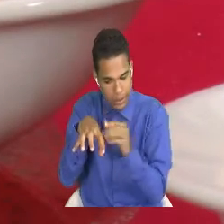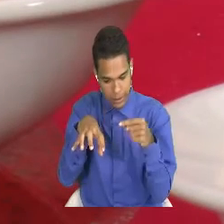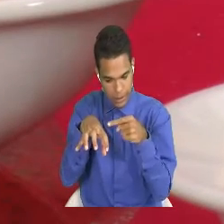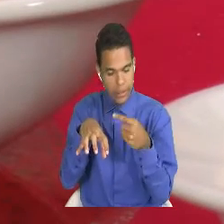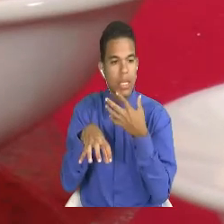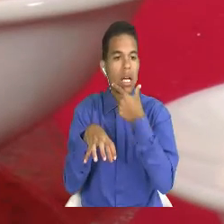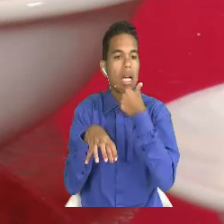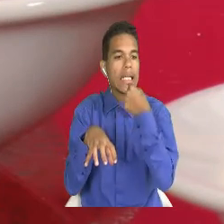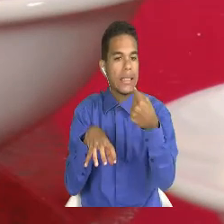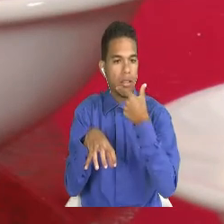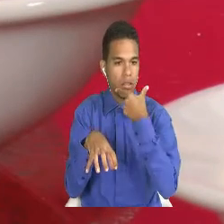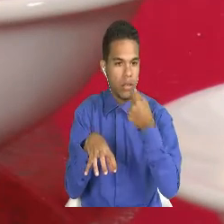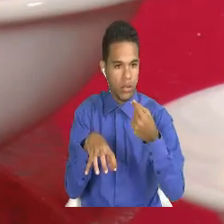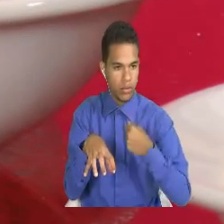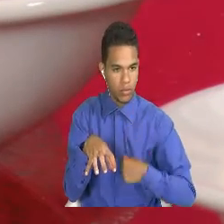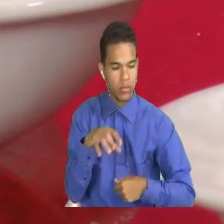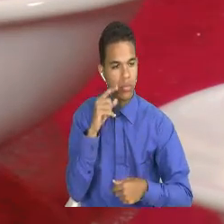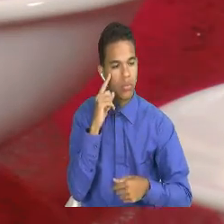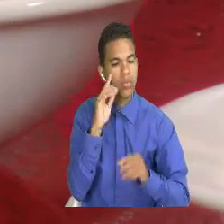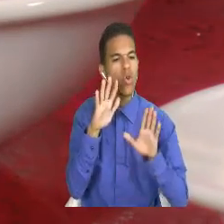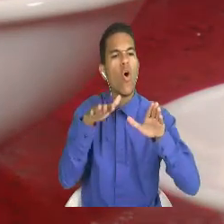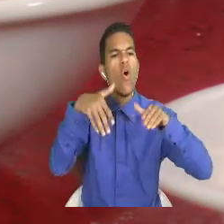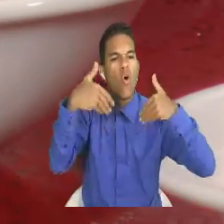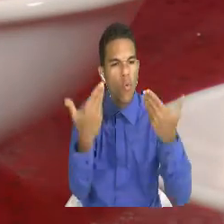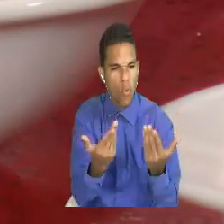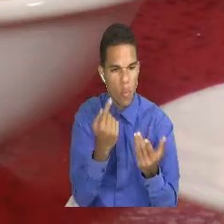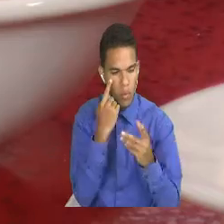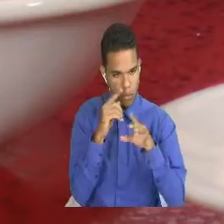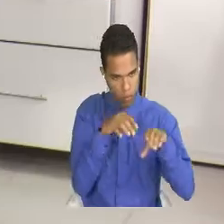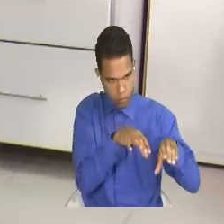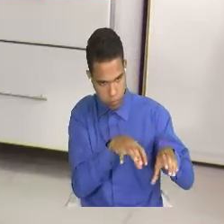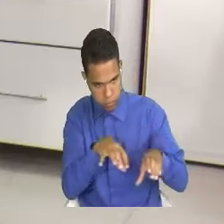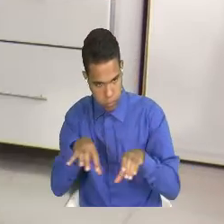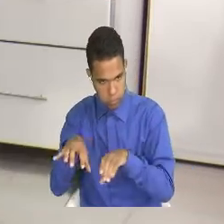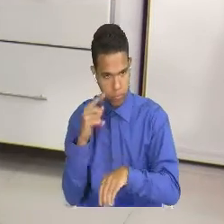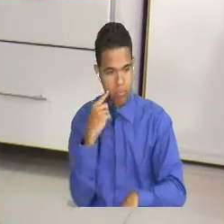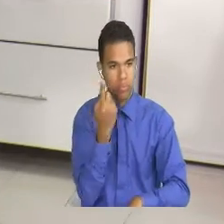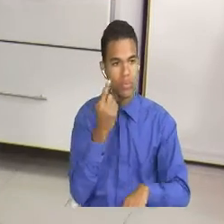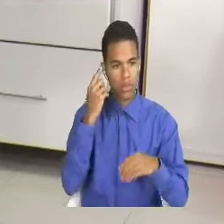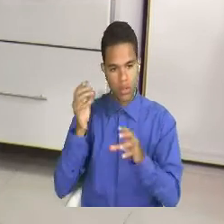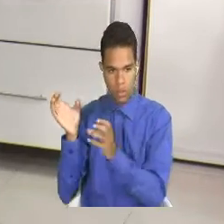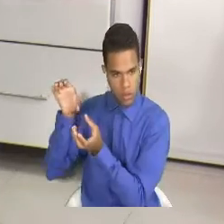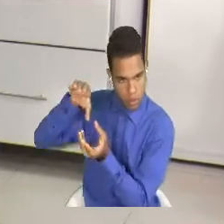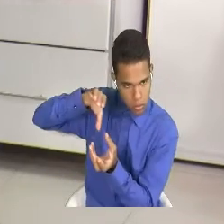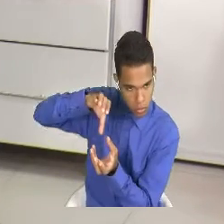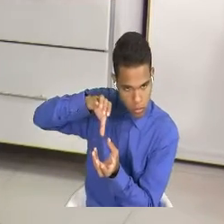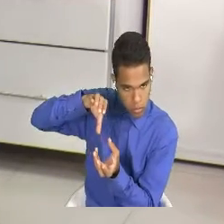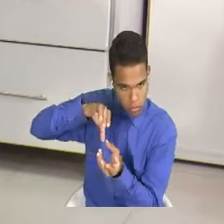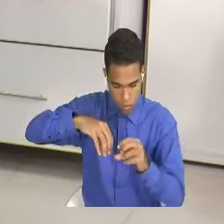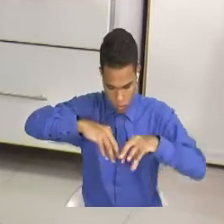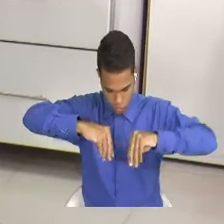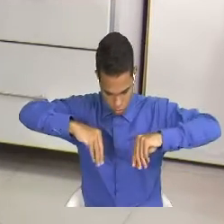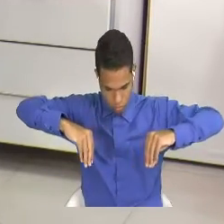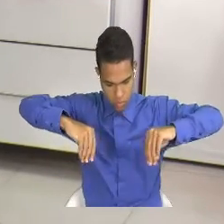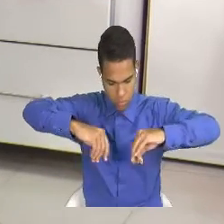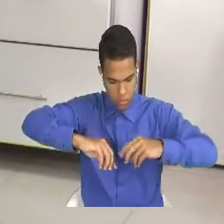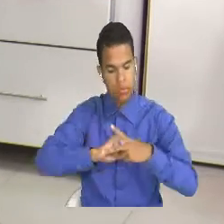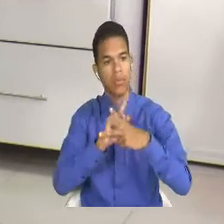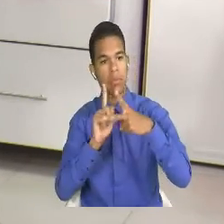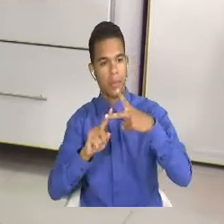queso mozzarella. Sí. ¿Sí? Entonces, vamos a tener por acá la harina de trigo y vamos a partir acá un huevo. Si quieres, me lo